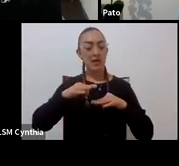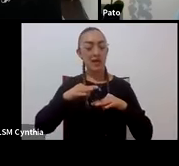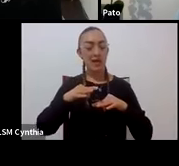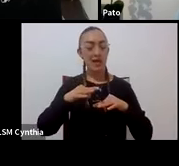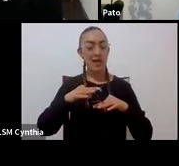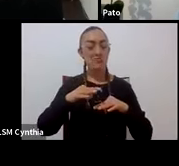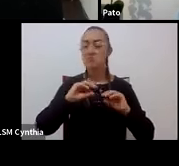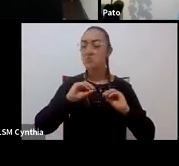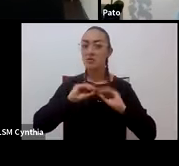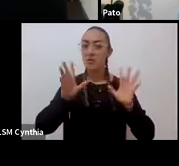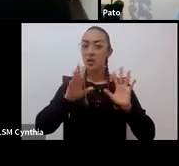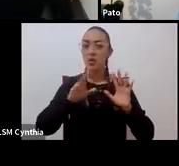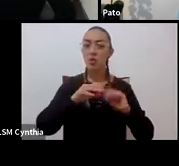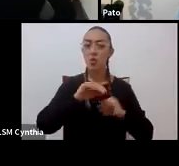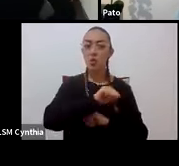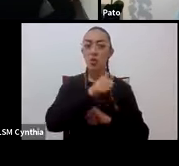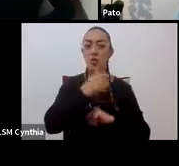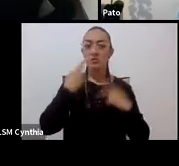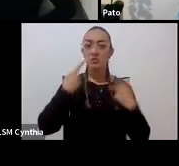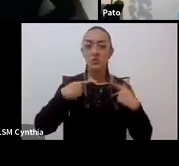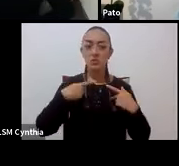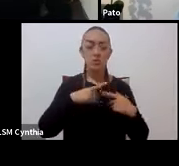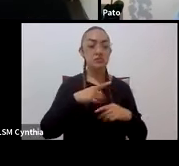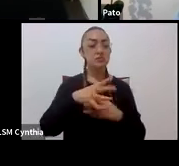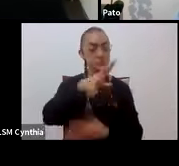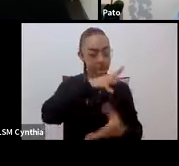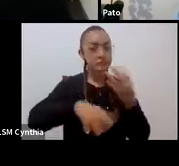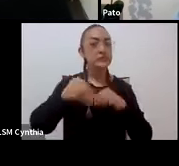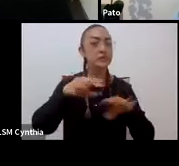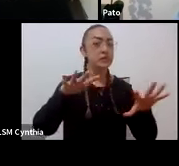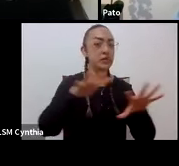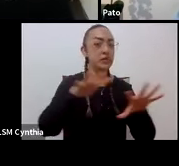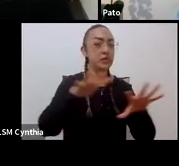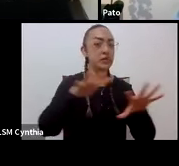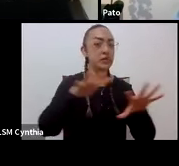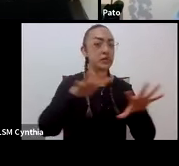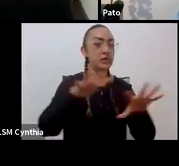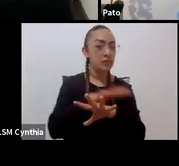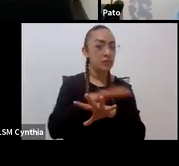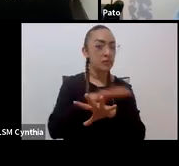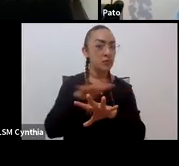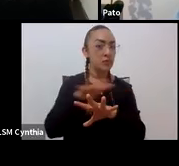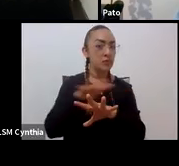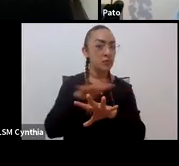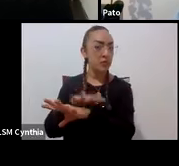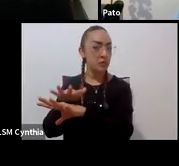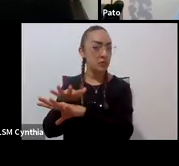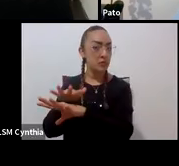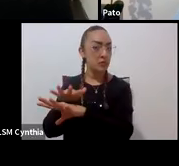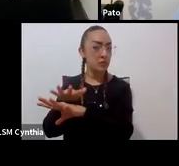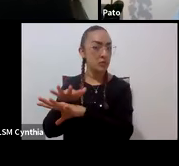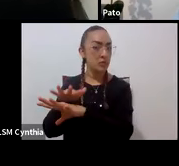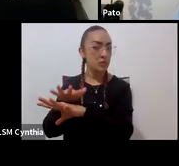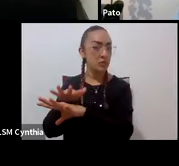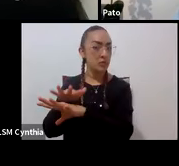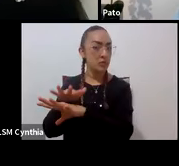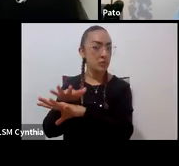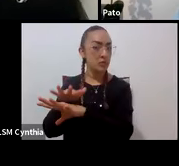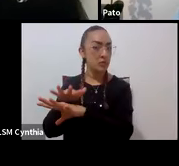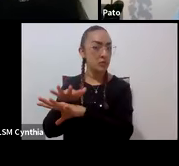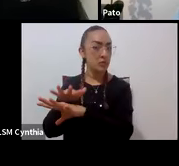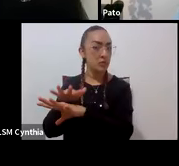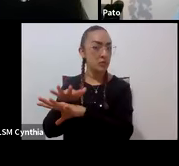y es inevitable que los otros también logren un cambio en nosotros, ¿no? Creo que al final del día eso es como algo que